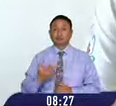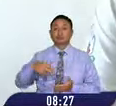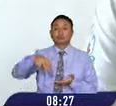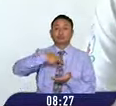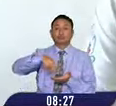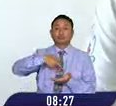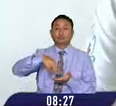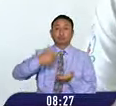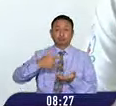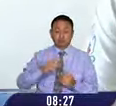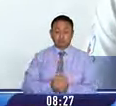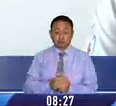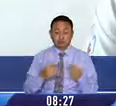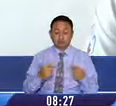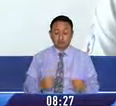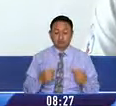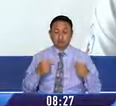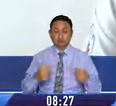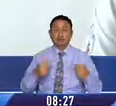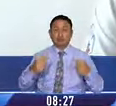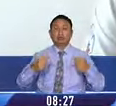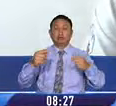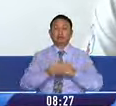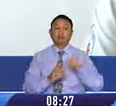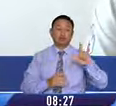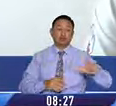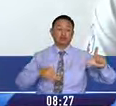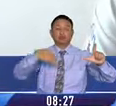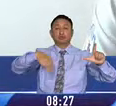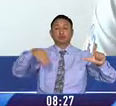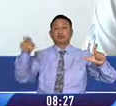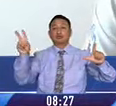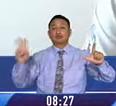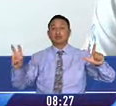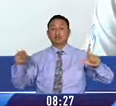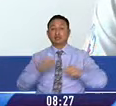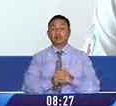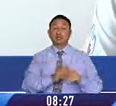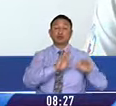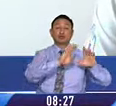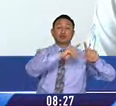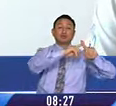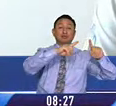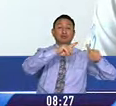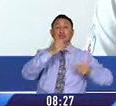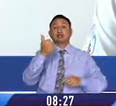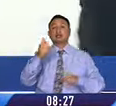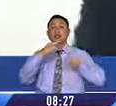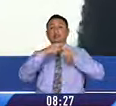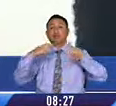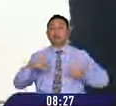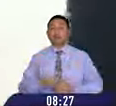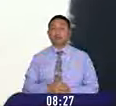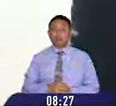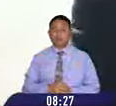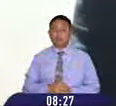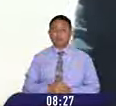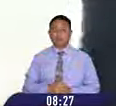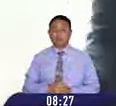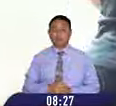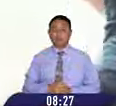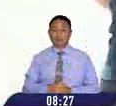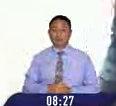se realizarán de manera consecutiva los días lunes, miércoles y viernes de 9:30 a 10:30 de la mañana. Con